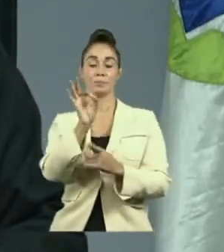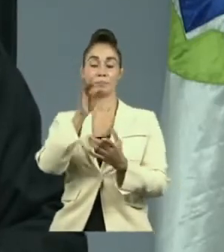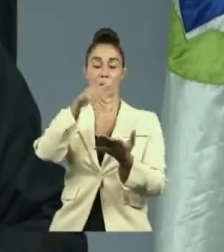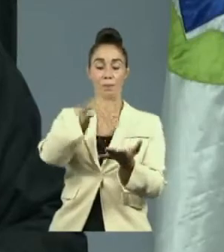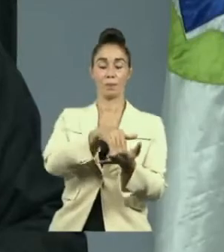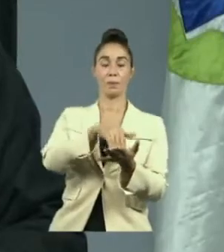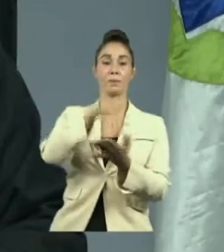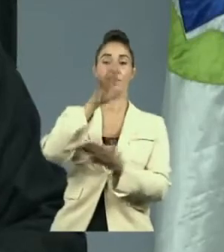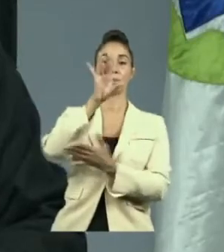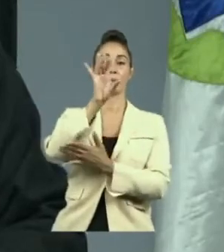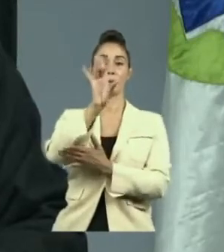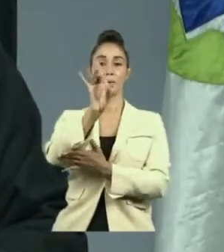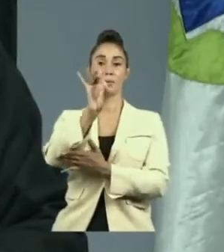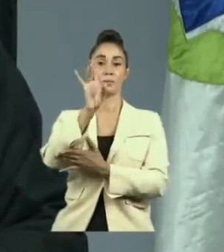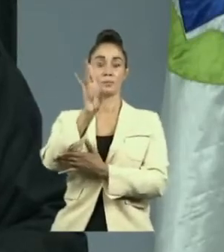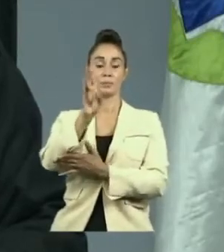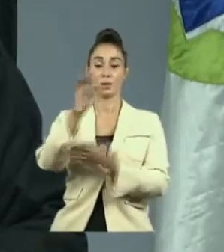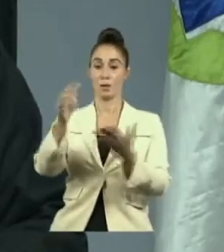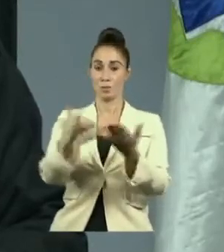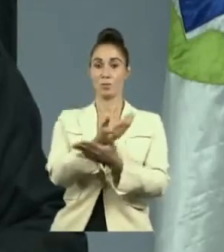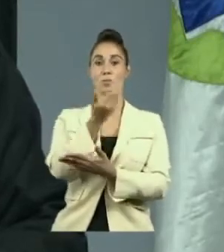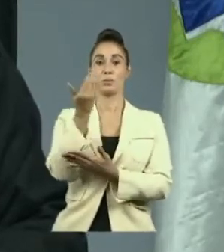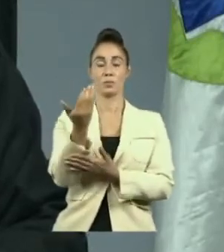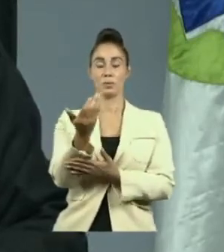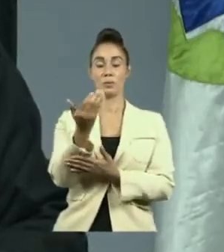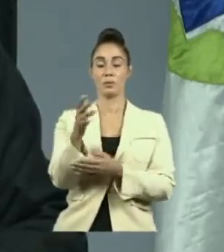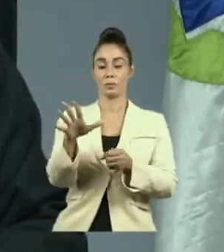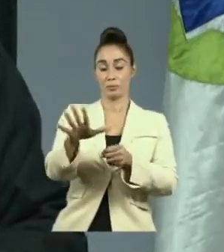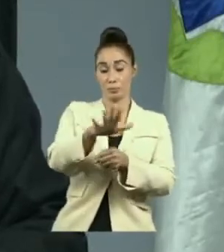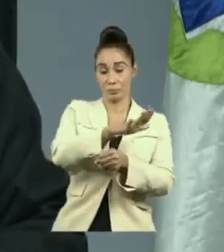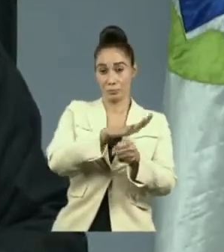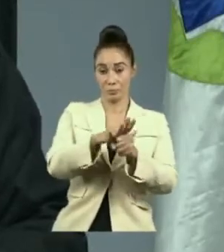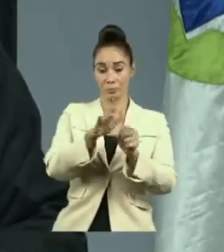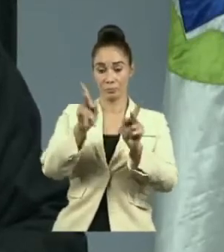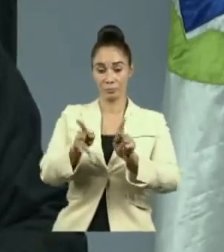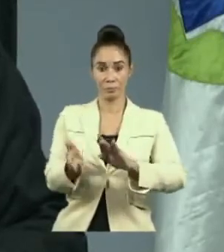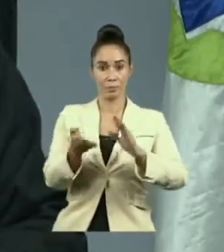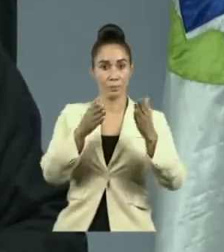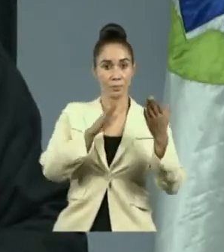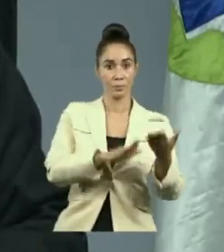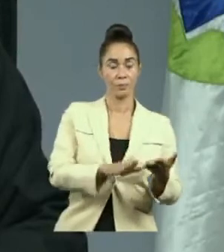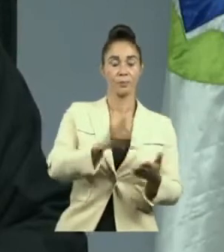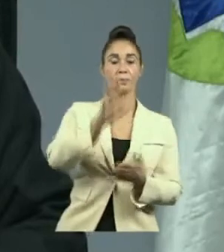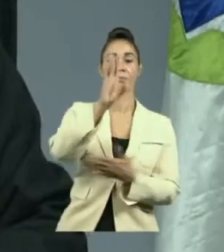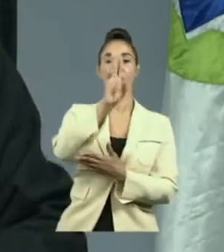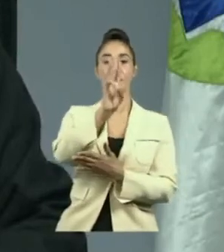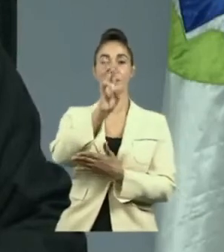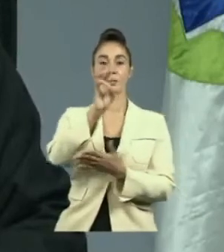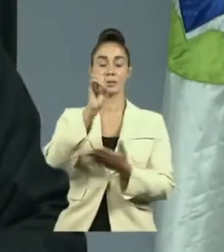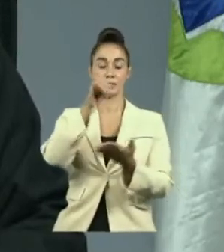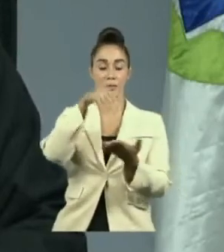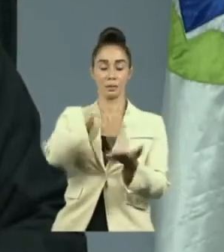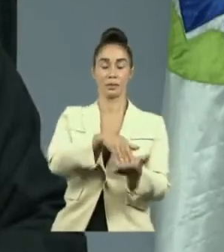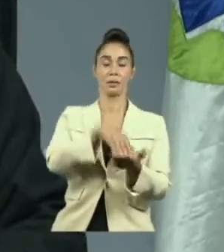87 fueron nuevos y un total de defunciones de 60.000